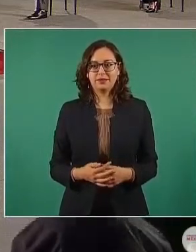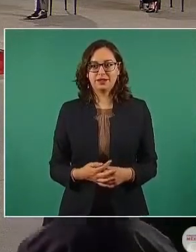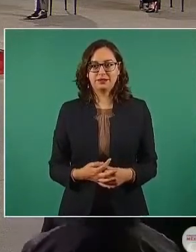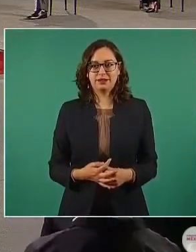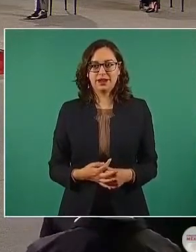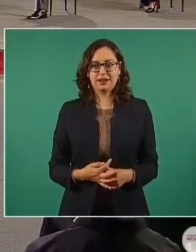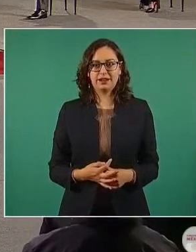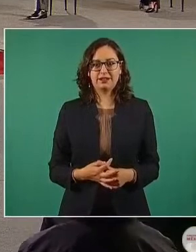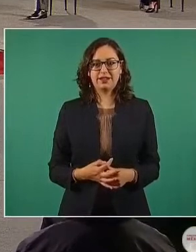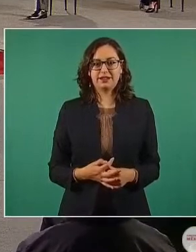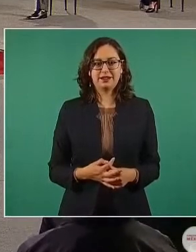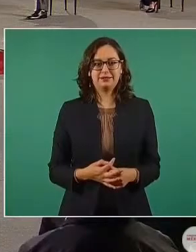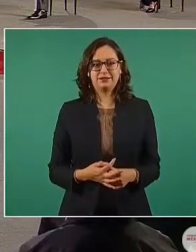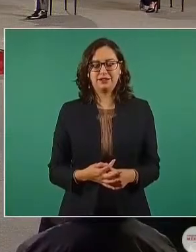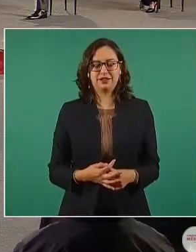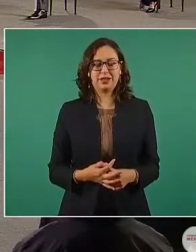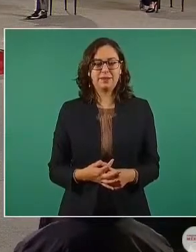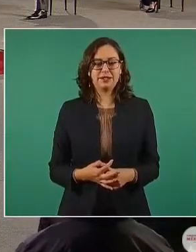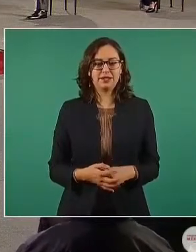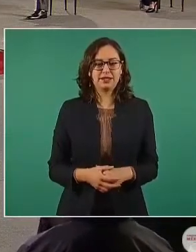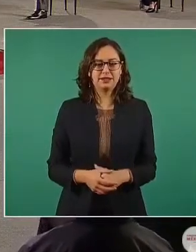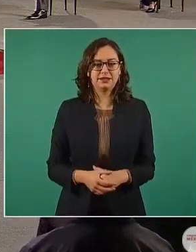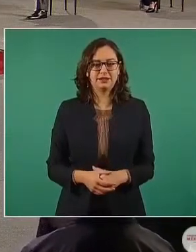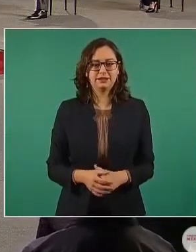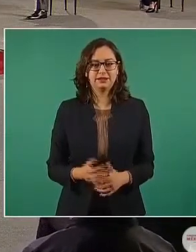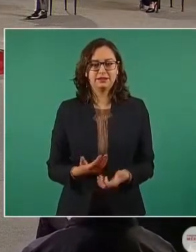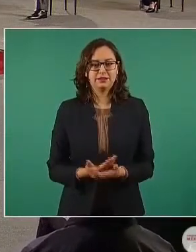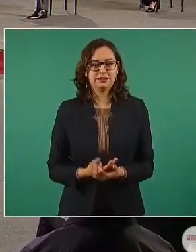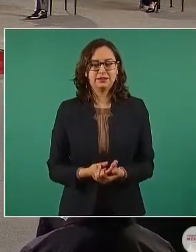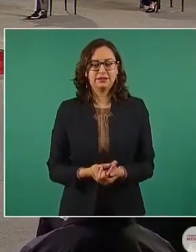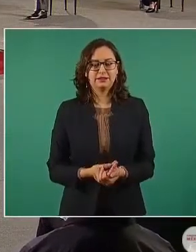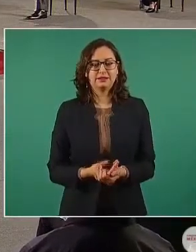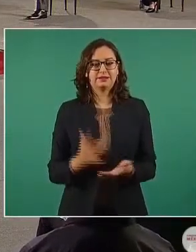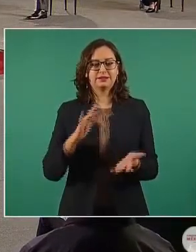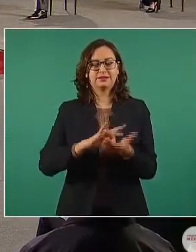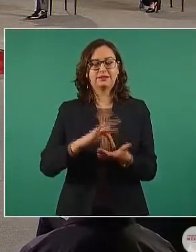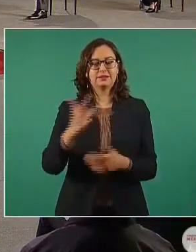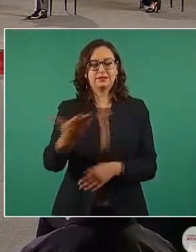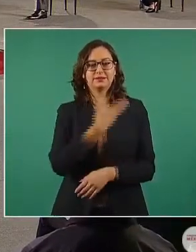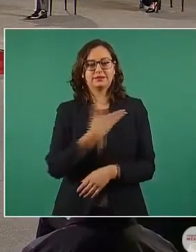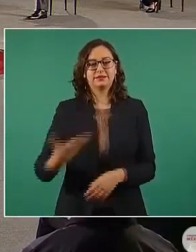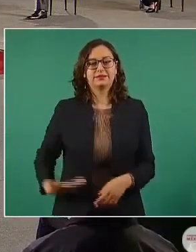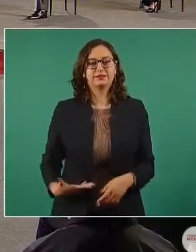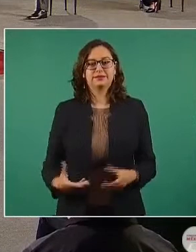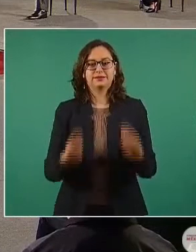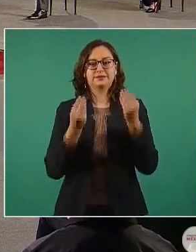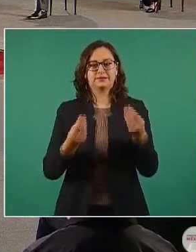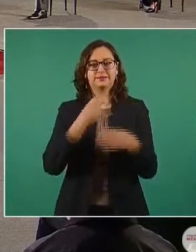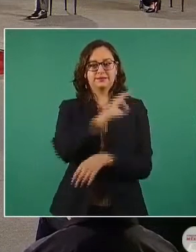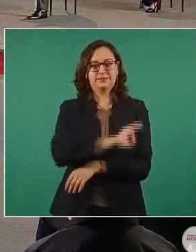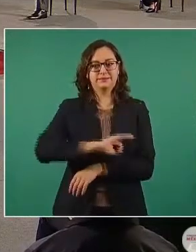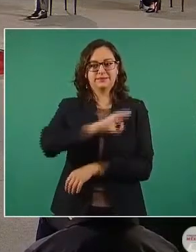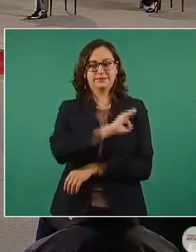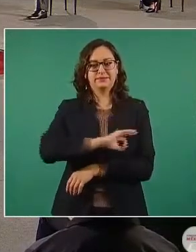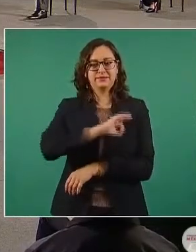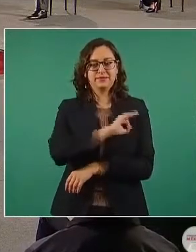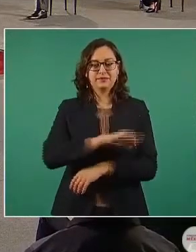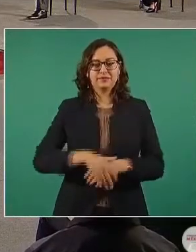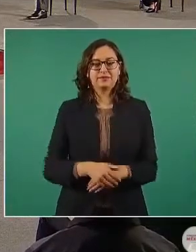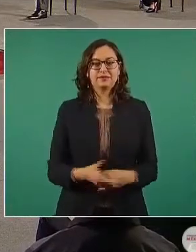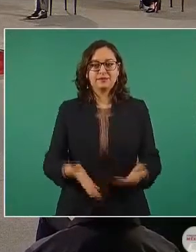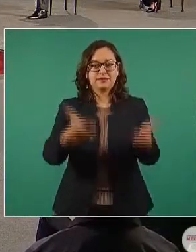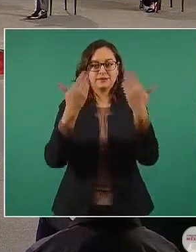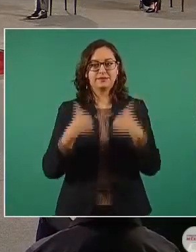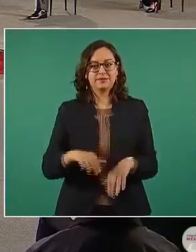Felicidades. Vamos a ver. Gracias, si, señor presidente. Muchas felicidades. Vamos a ver si podemos con Jalisco,